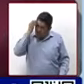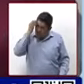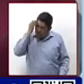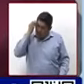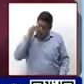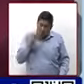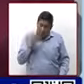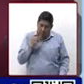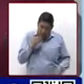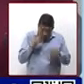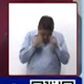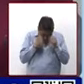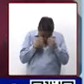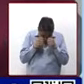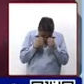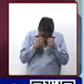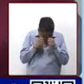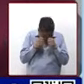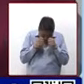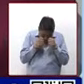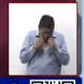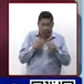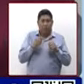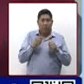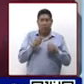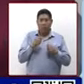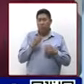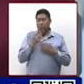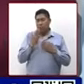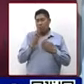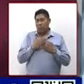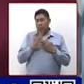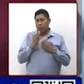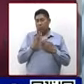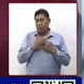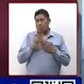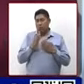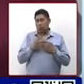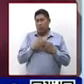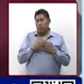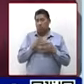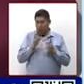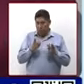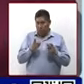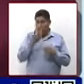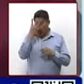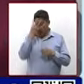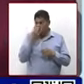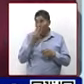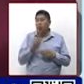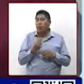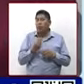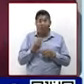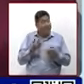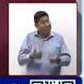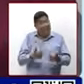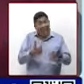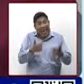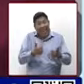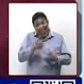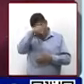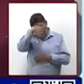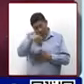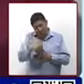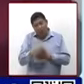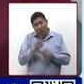los objetos de su entorno, nos tiene que llamar poderosamente la atención. Lo mismo ocurre con el sueño. Si tenemos un niño que tiene un